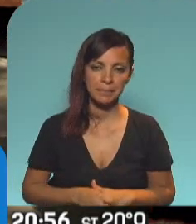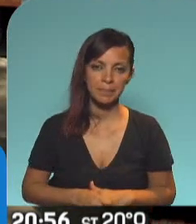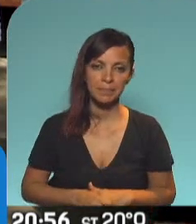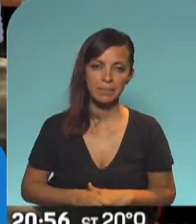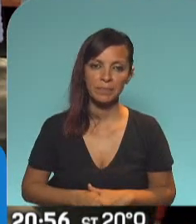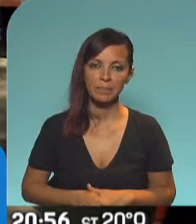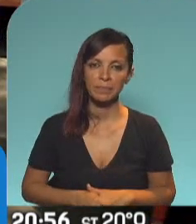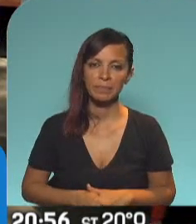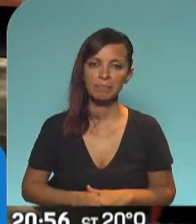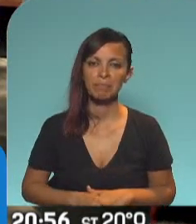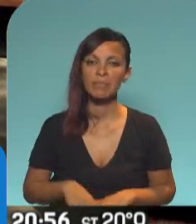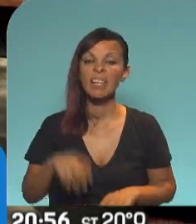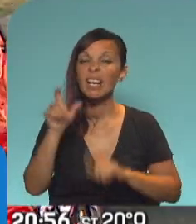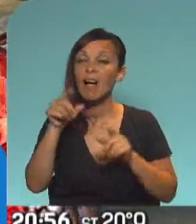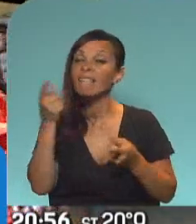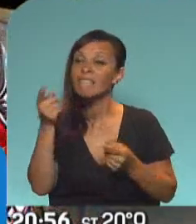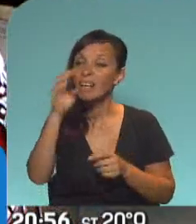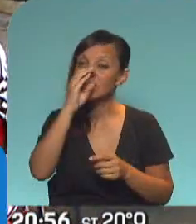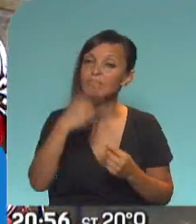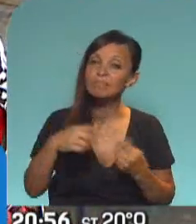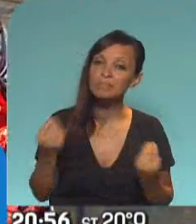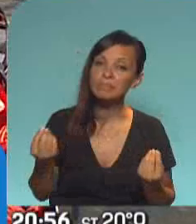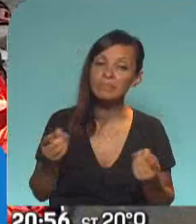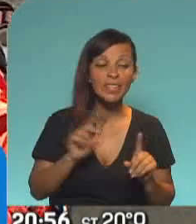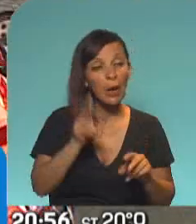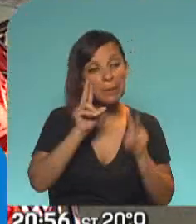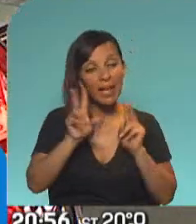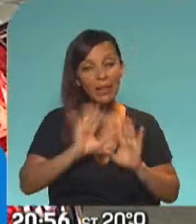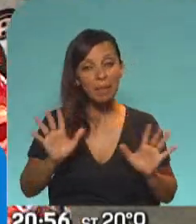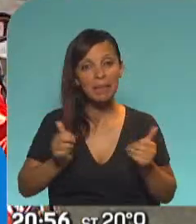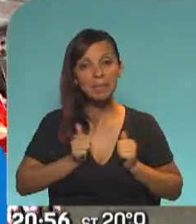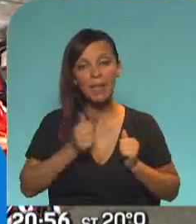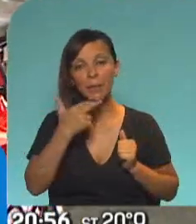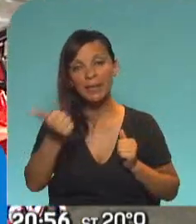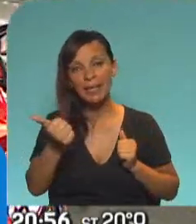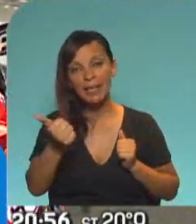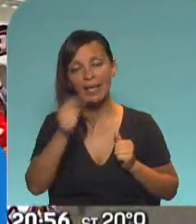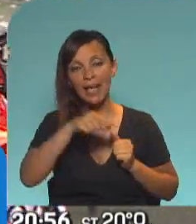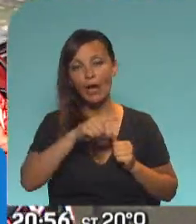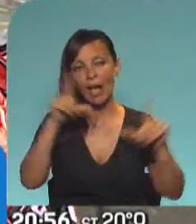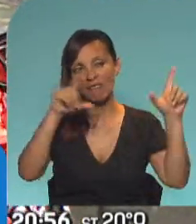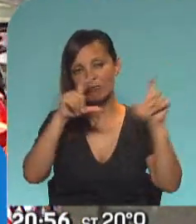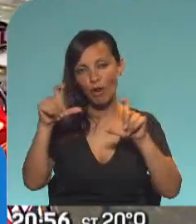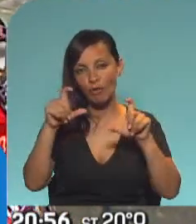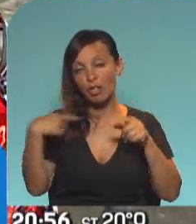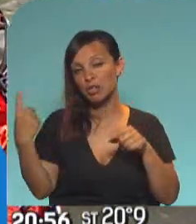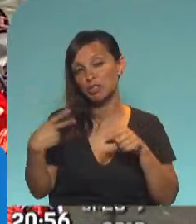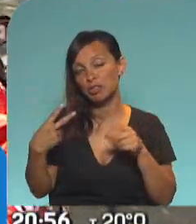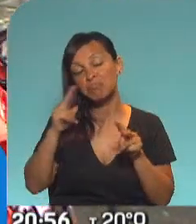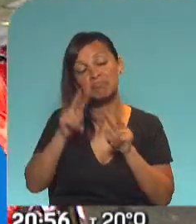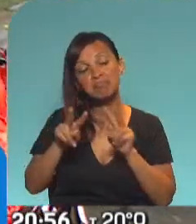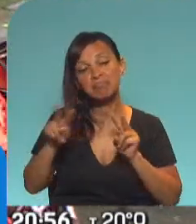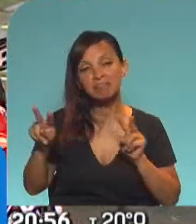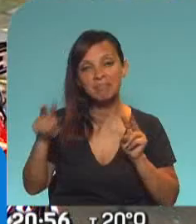¿Qué están viendo? ¿Qué están comprando? Estábamos mirando, estamos esperando a mi hija que está haciendo una sesión de fotos y pasamos a ver